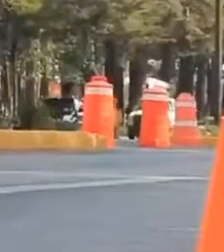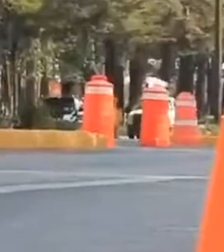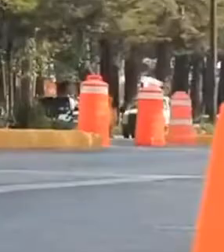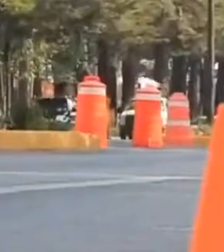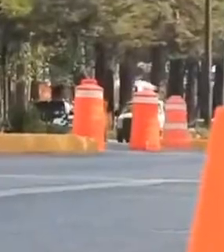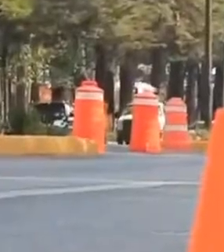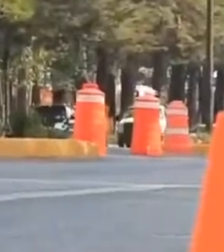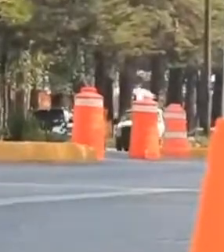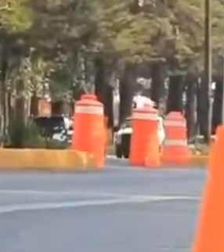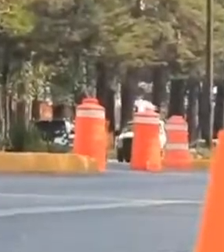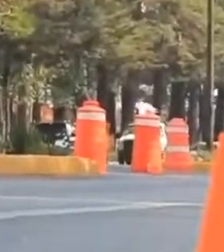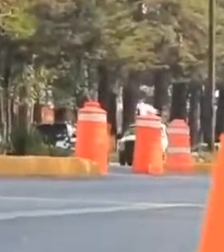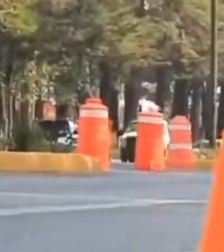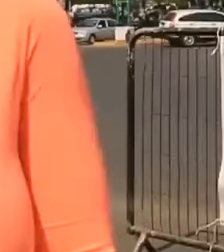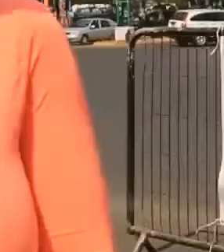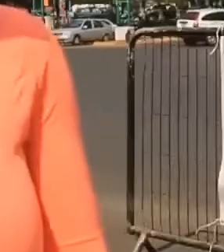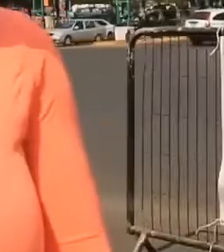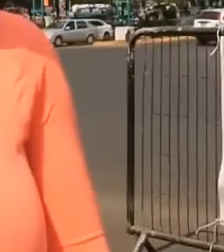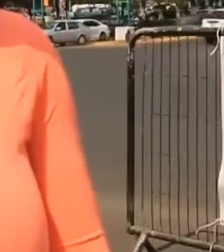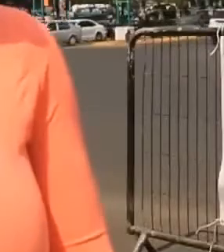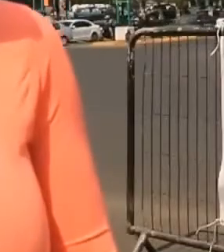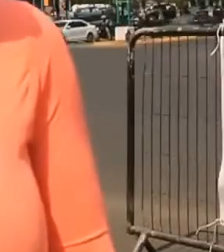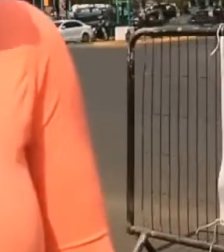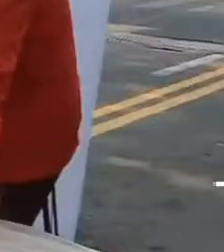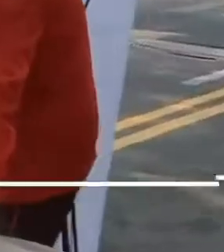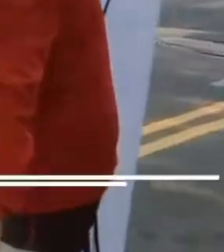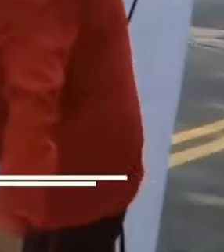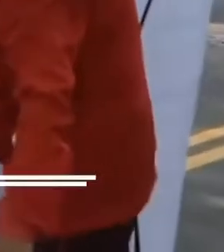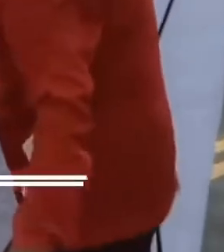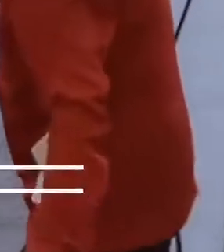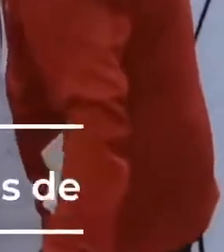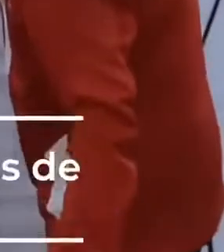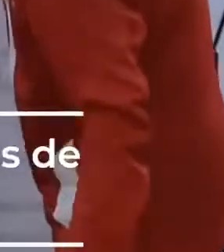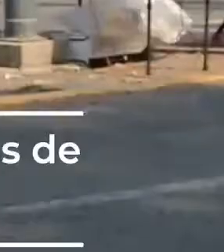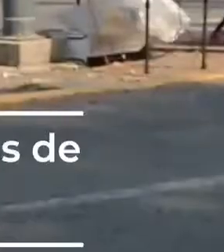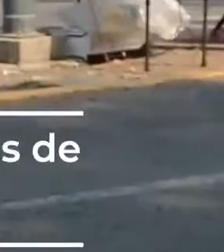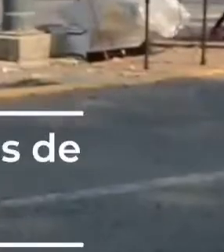con ellos, convivir, es una felicidad impresionante.